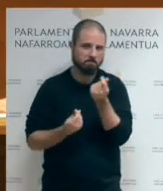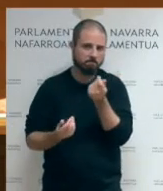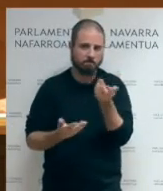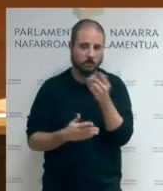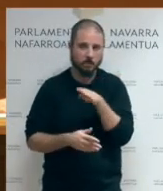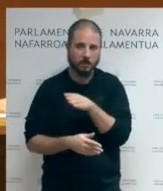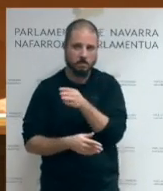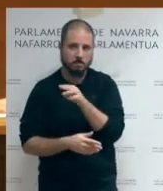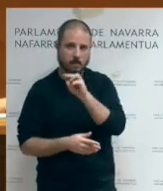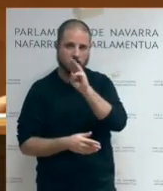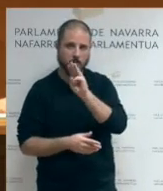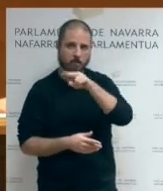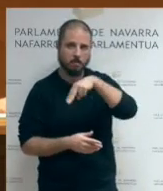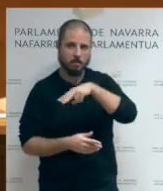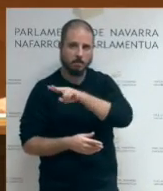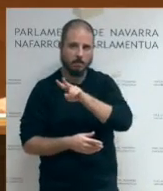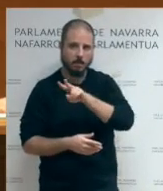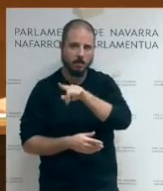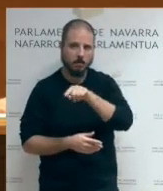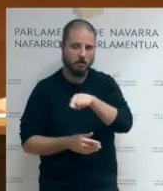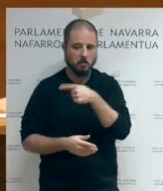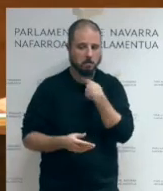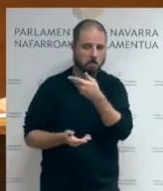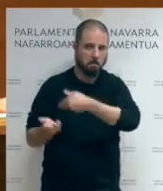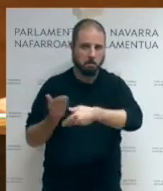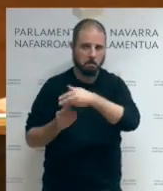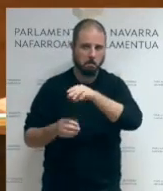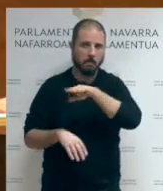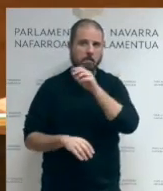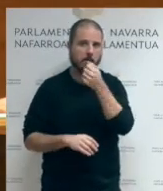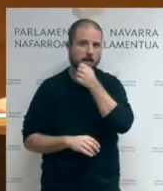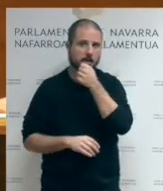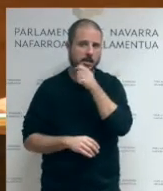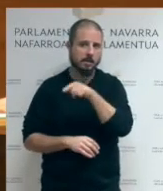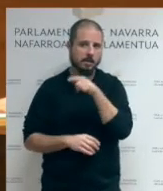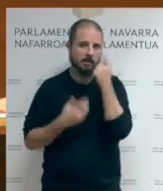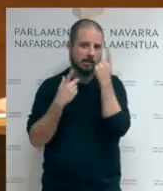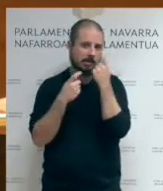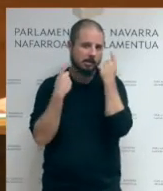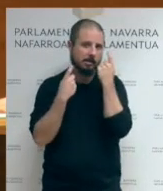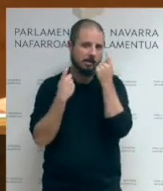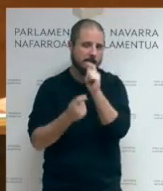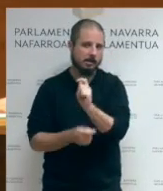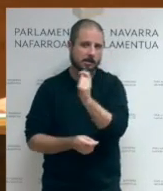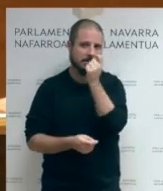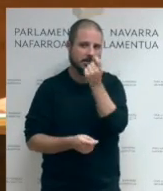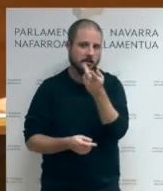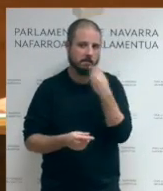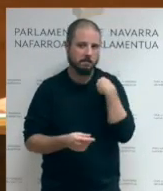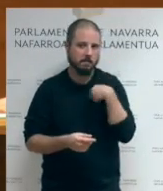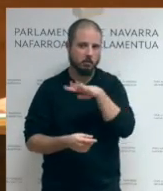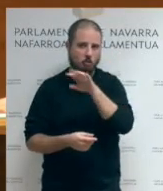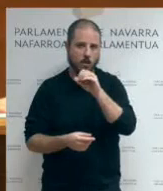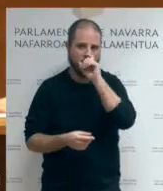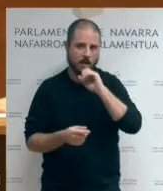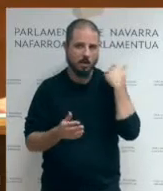el PNV, por acción u omisión del Partido Socialista de Navarra, intentan conseguir lo que llevan persiguiendo 40 años, que